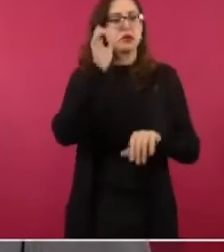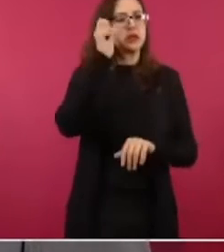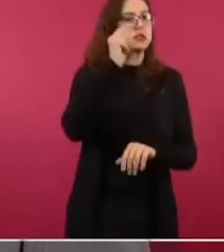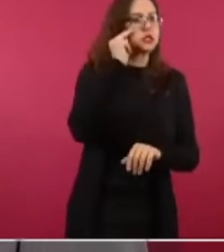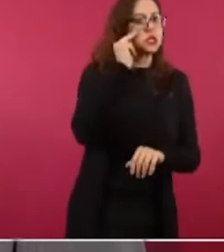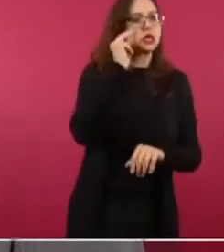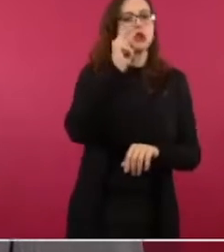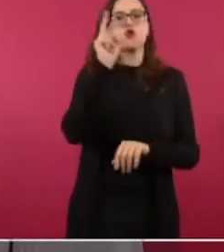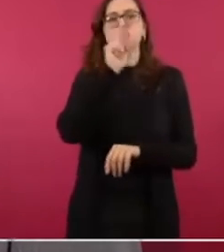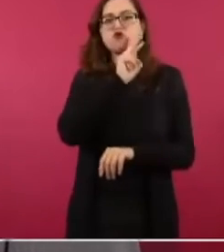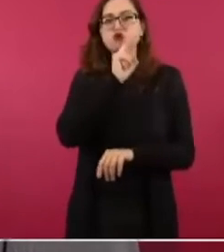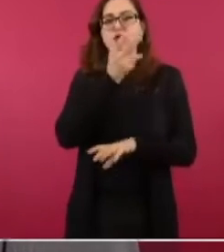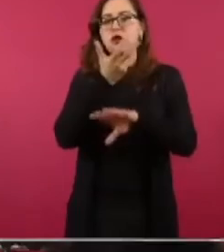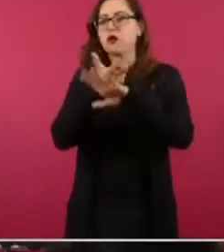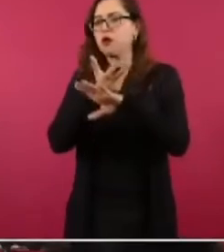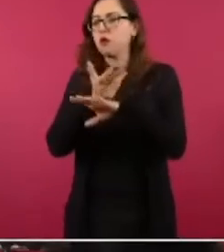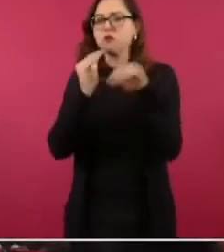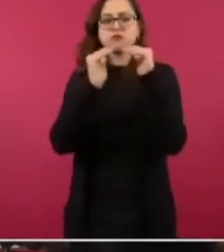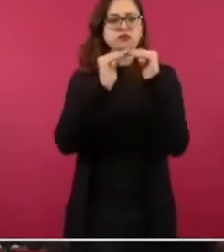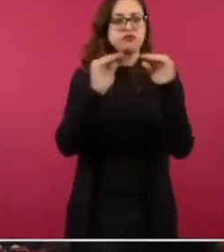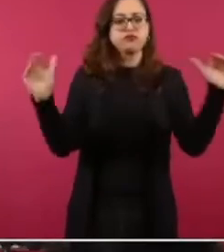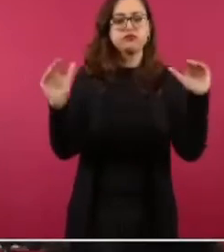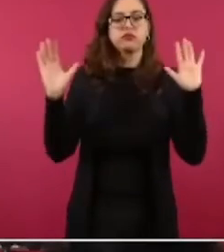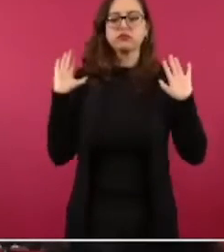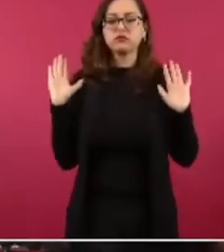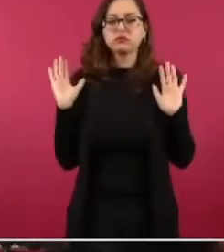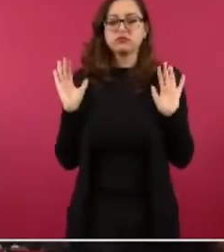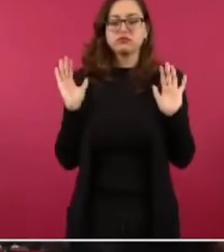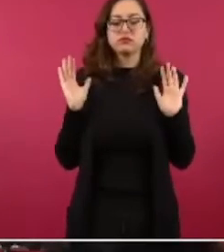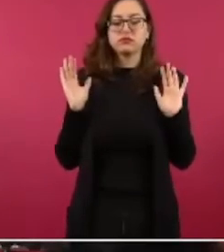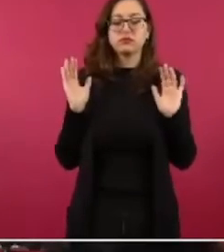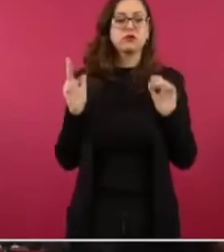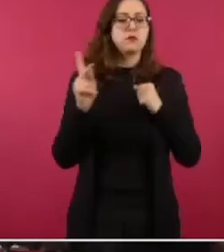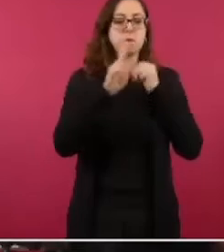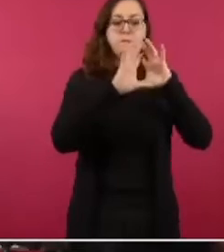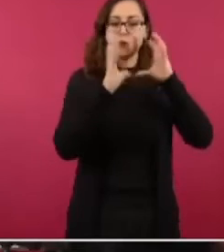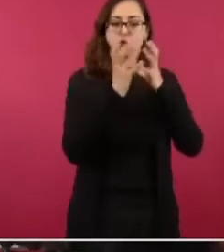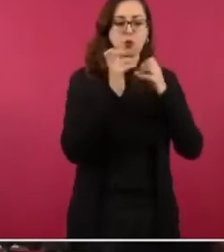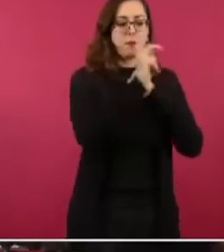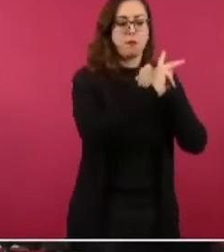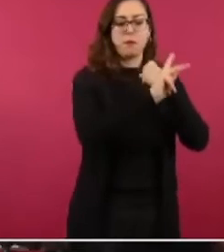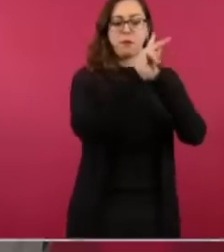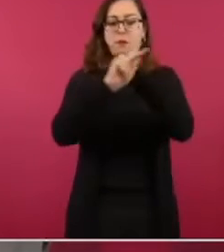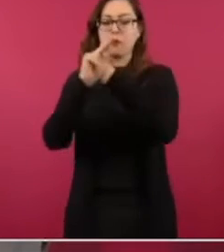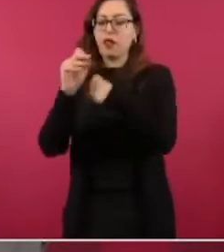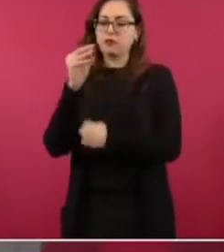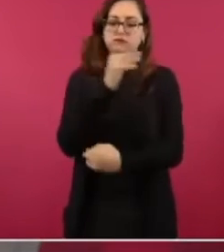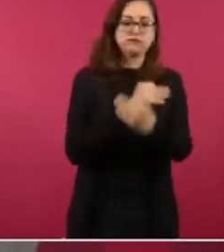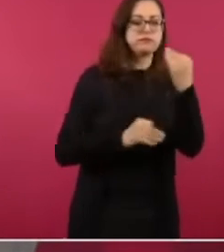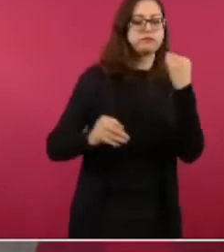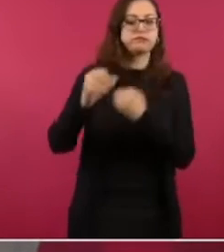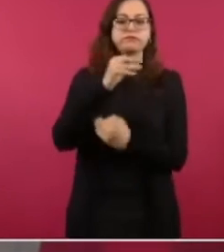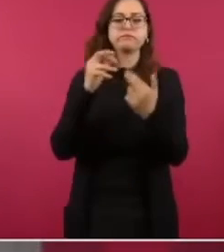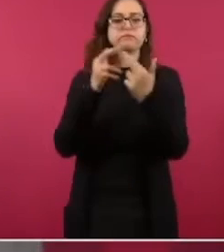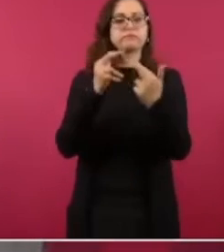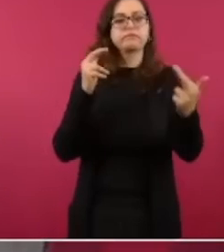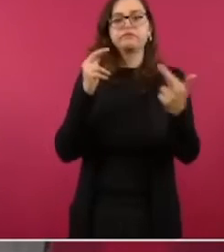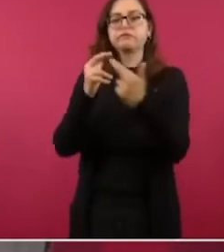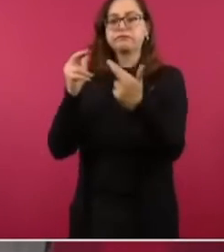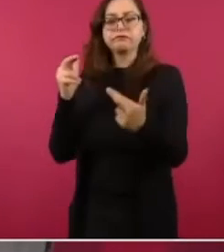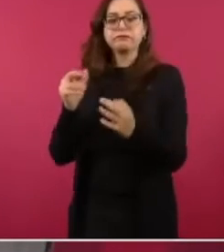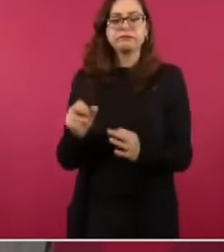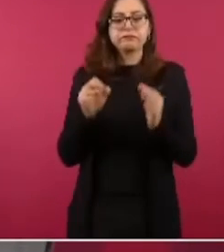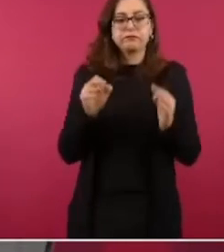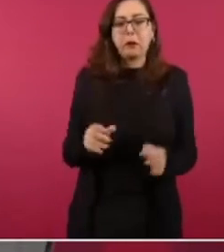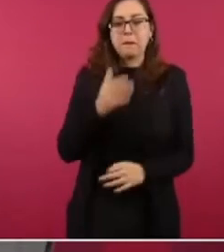con todos los pueblos, sobre todo, del mundo. ni con todos los gobiernos,